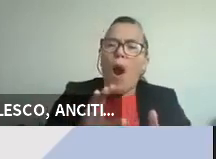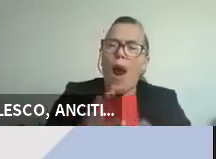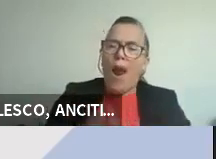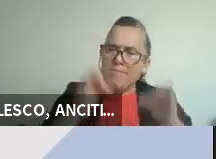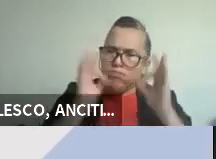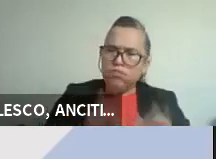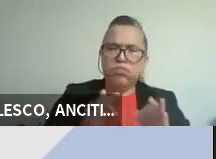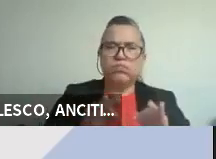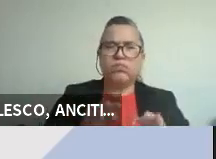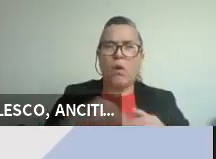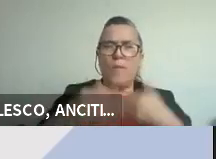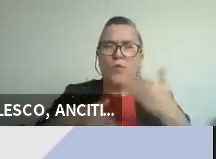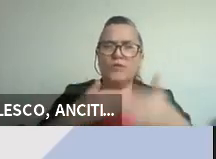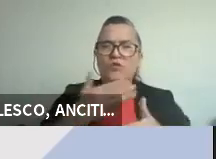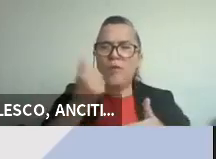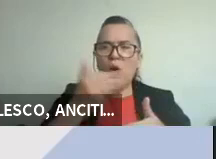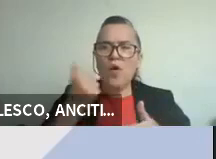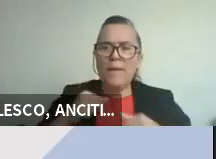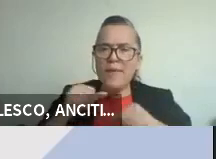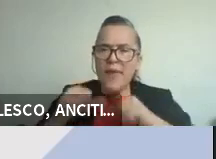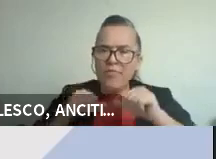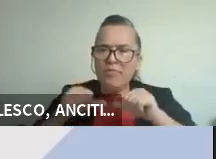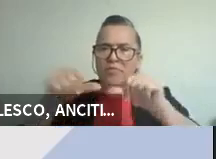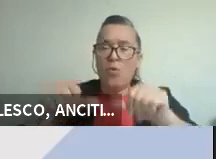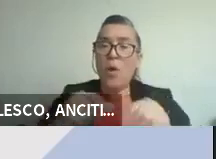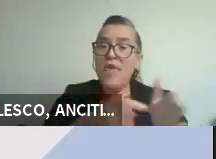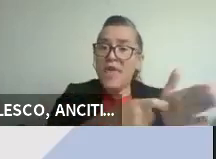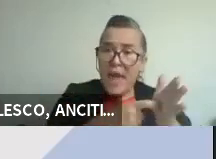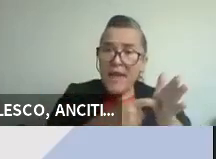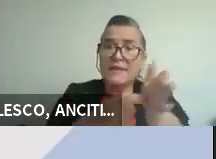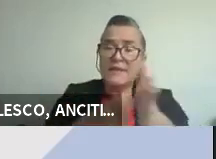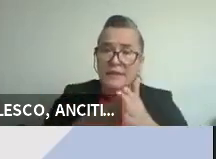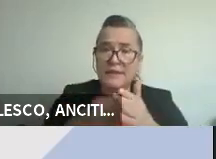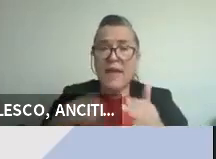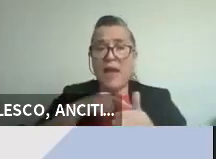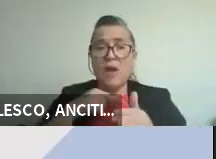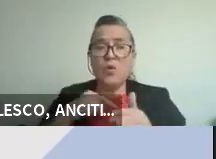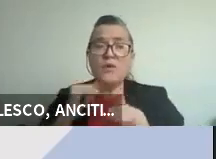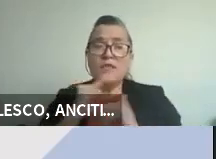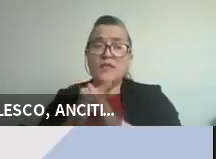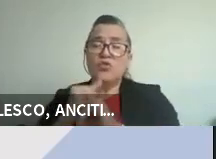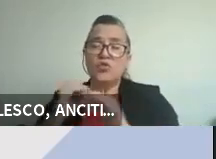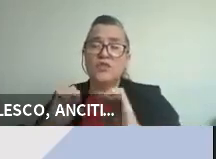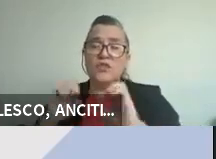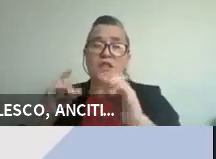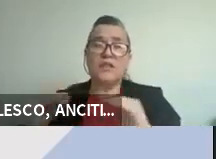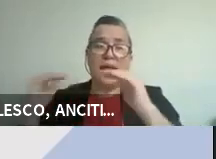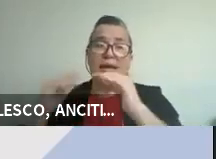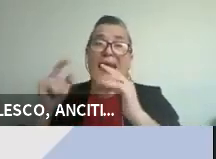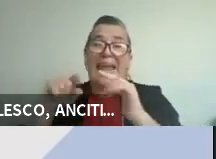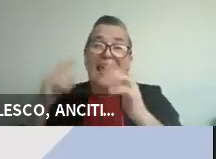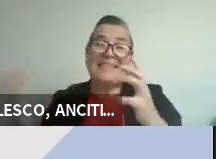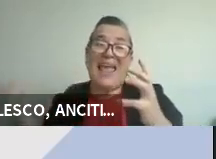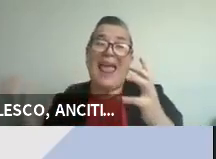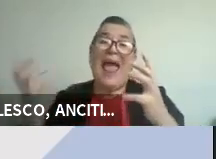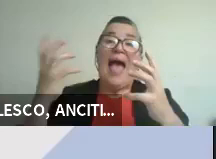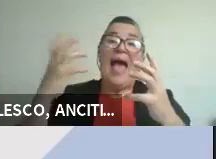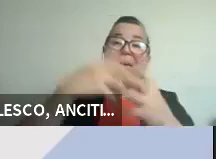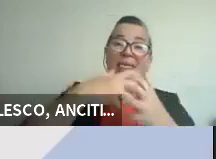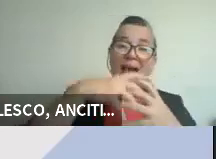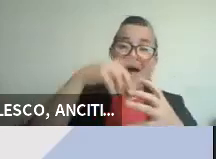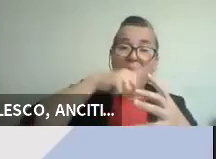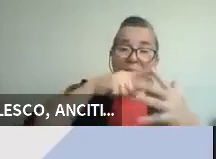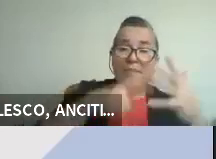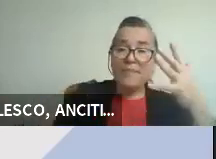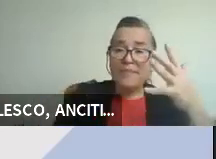continuo y exigencia en nuestras instituciones de educación superior que se adapten insisto en esta idea que se adapten